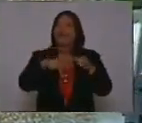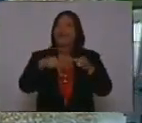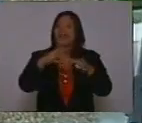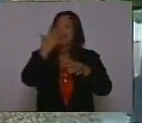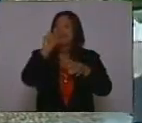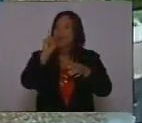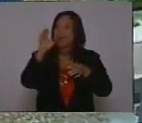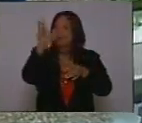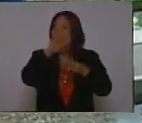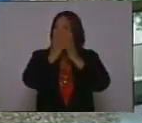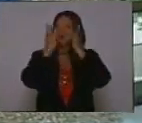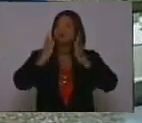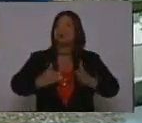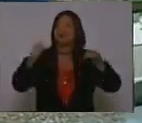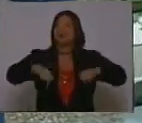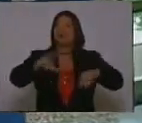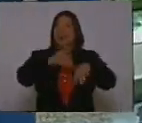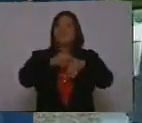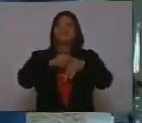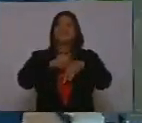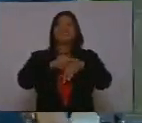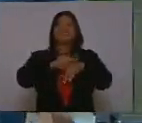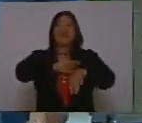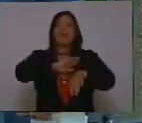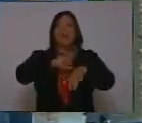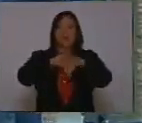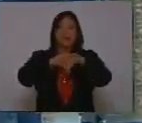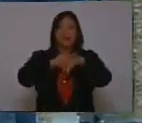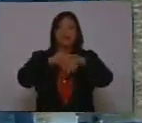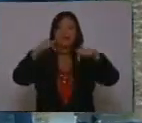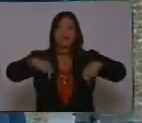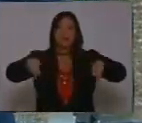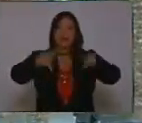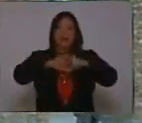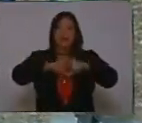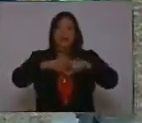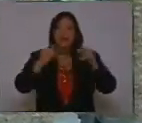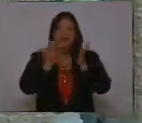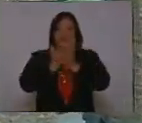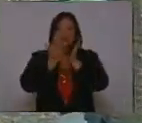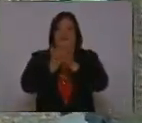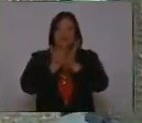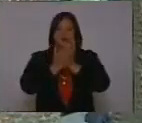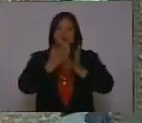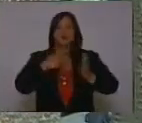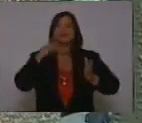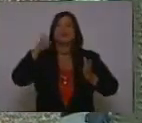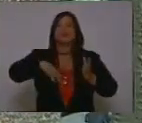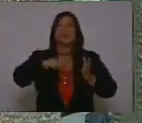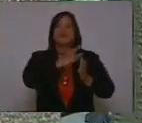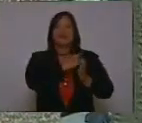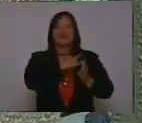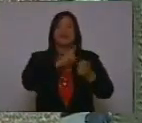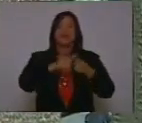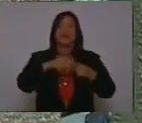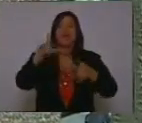50 estudantes de medicina na escola latino-americana. E temos uma brigada de produção em